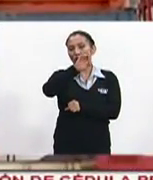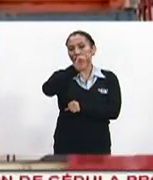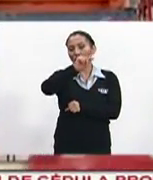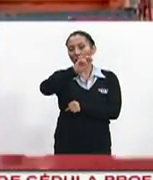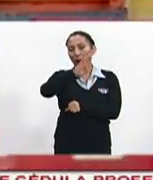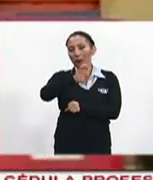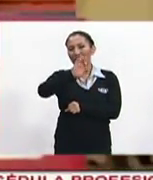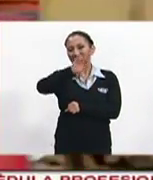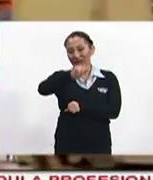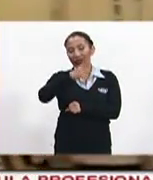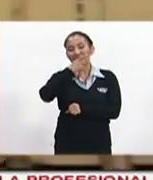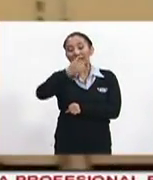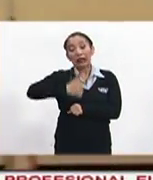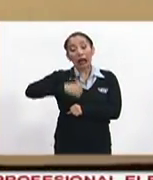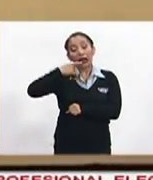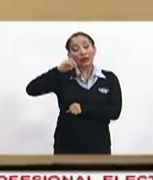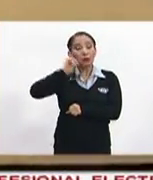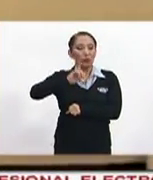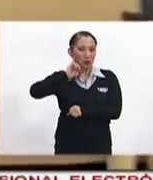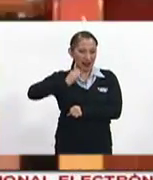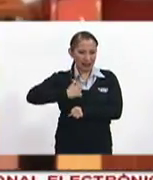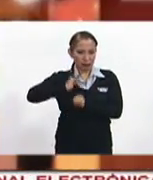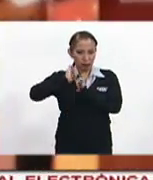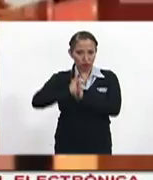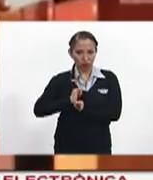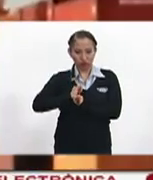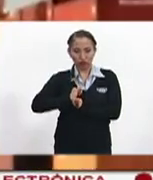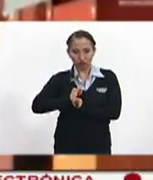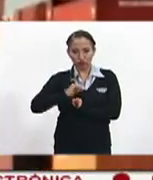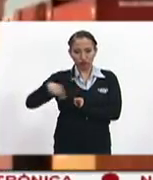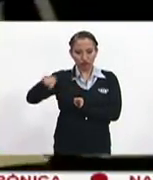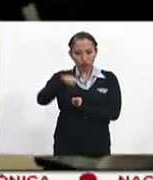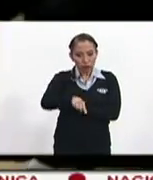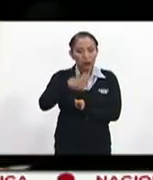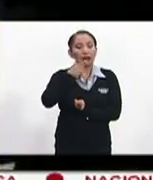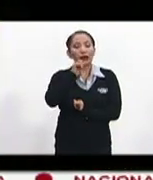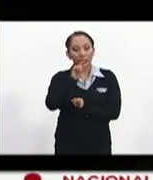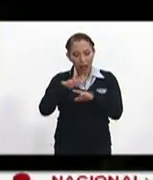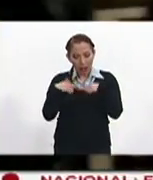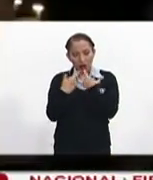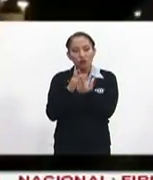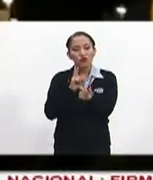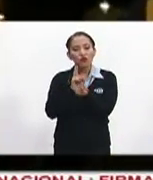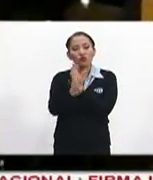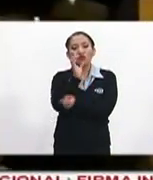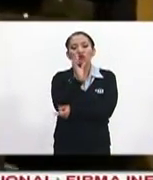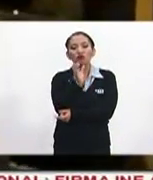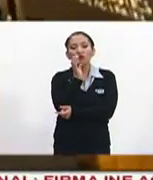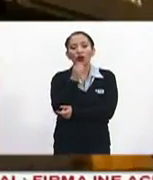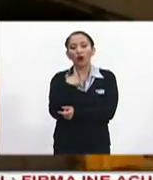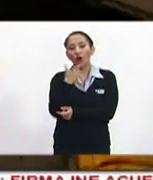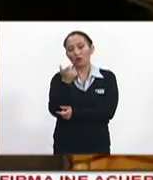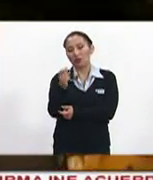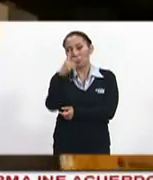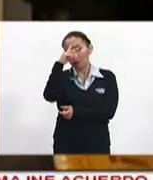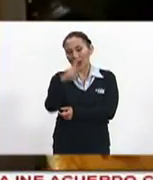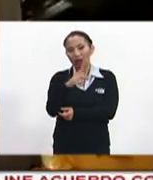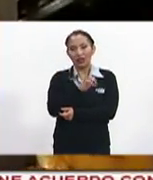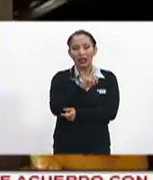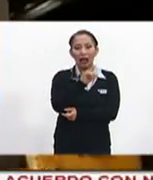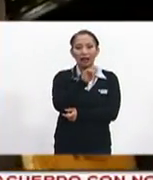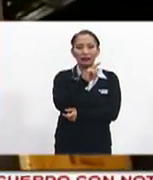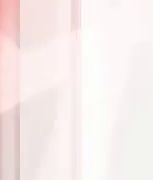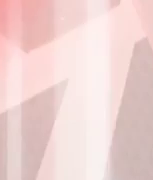De acuerdo con medios canadienses, la ministra de Asuntos Exteriores, Chrystia Freeland, sostuvo una cena privada con Guajardo y con